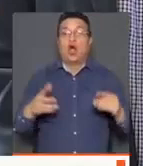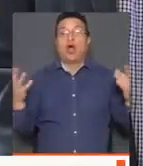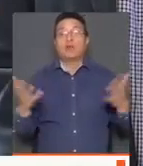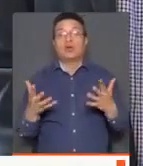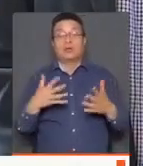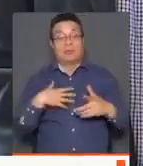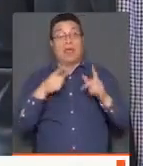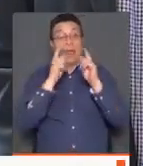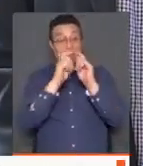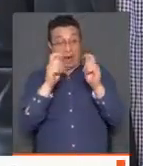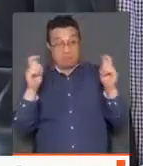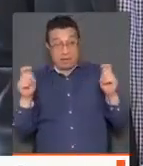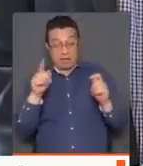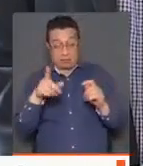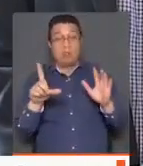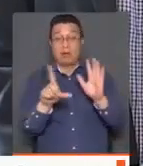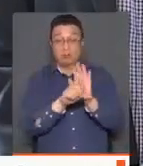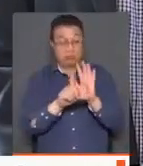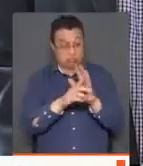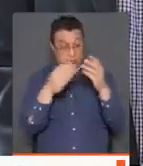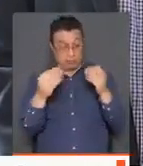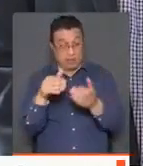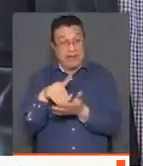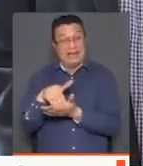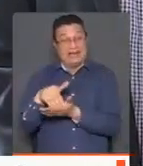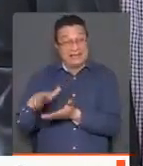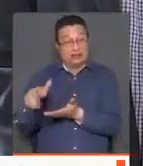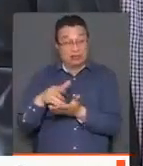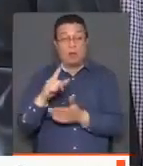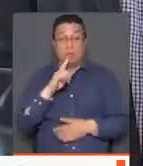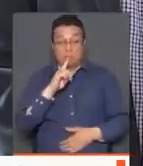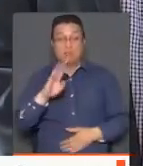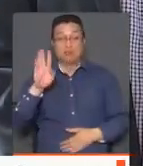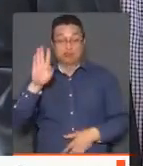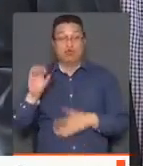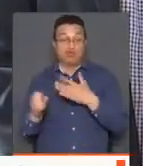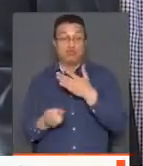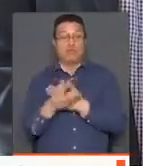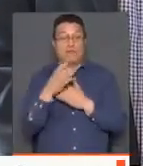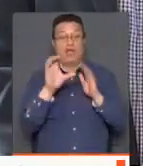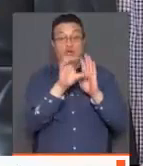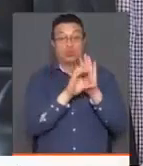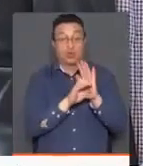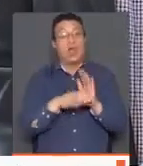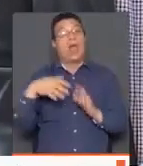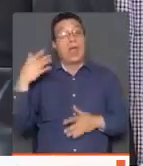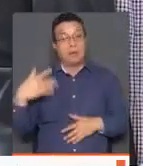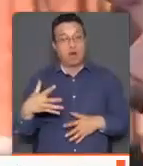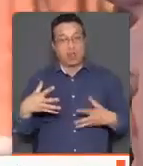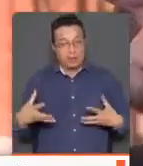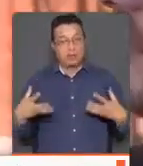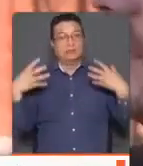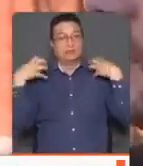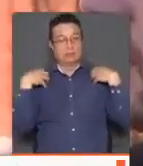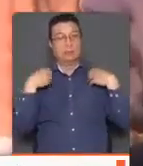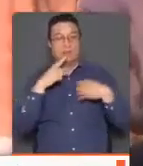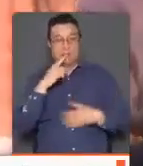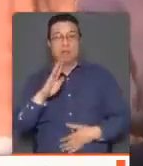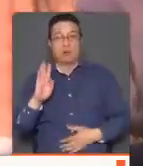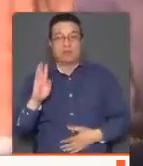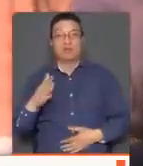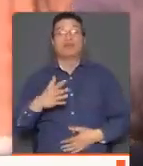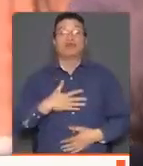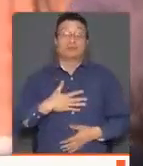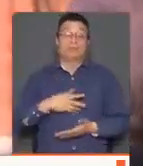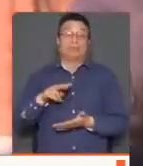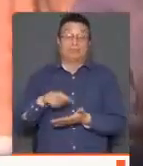campaña legítimamente por el rechazo, pero prometiendo una nueva constitución, es importante que se hagan cargo de esa promesa también. Yo esperaría que